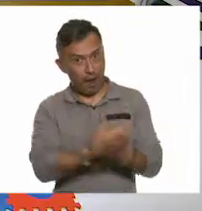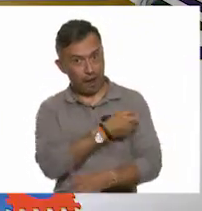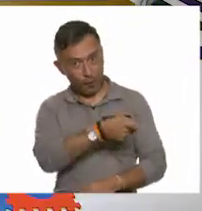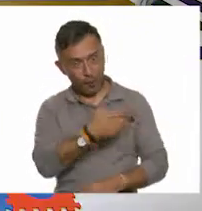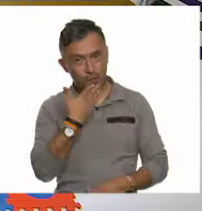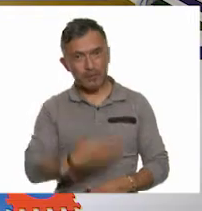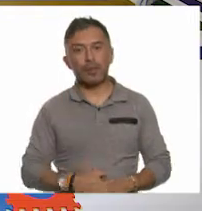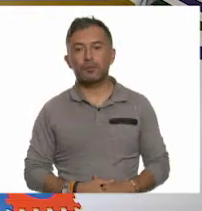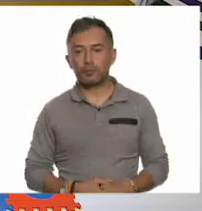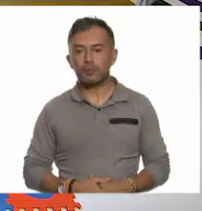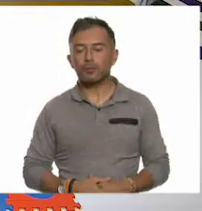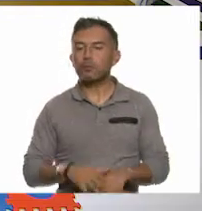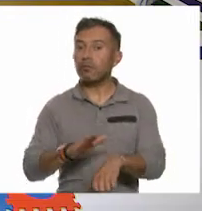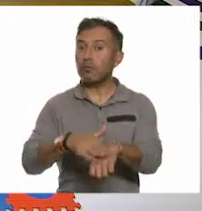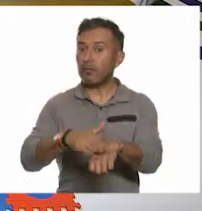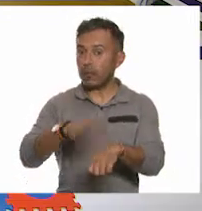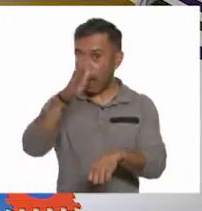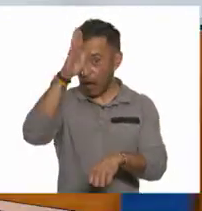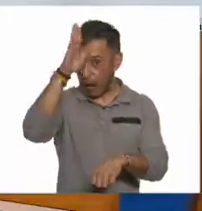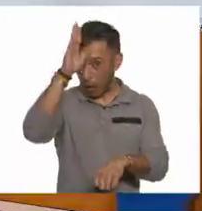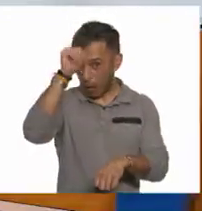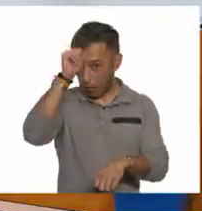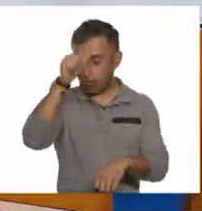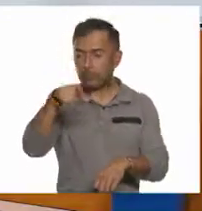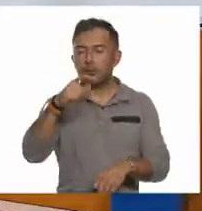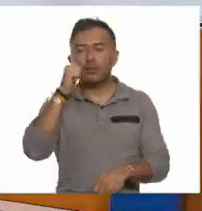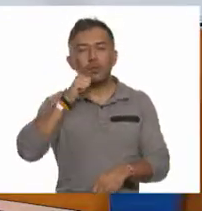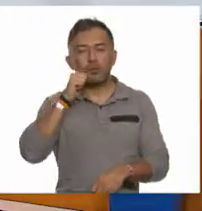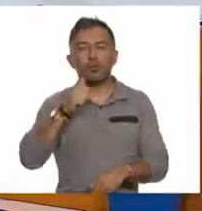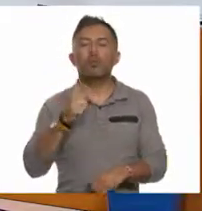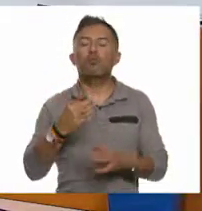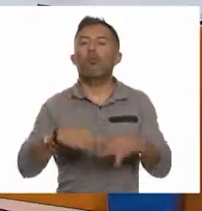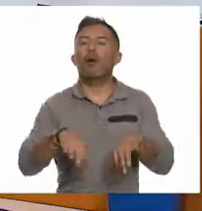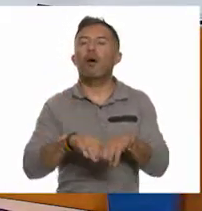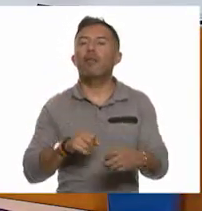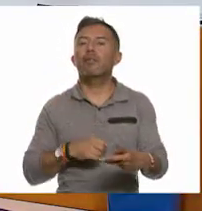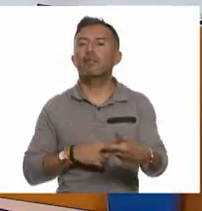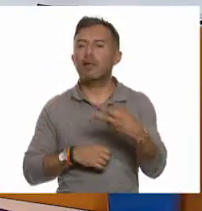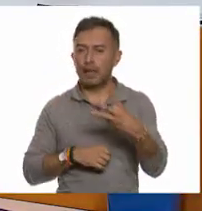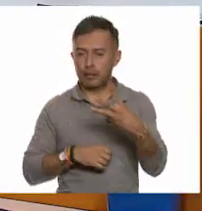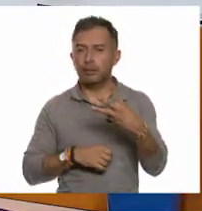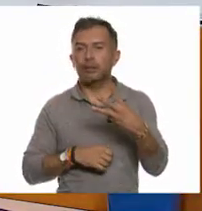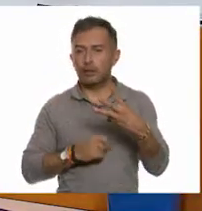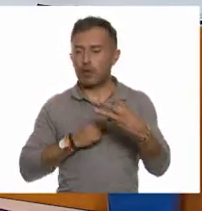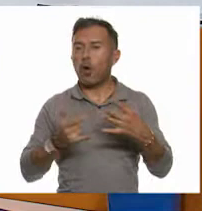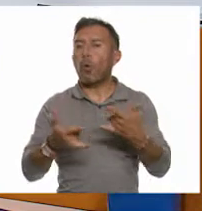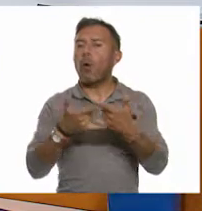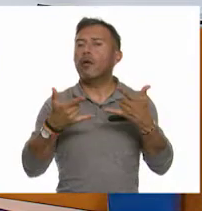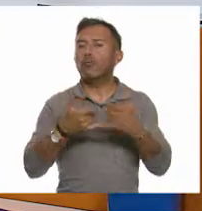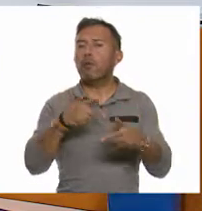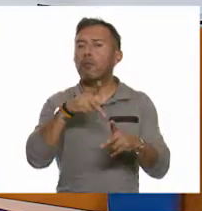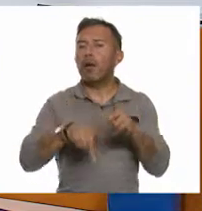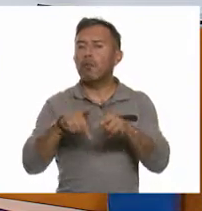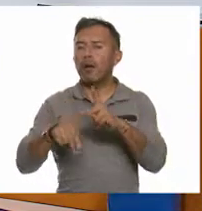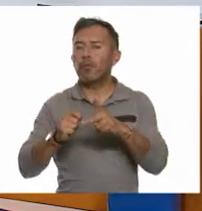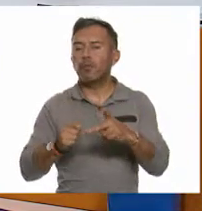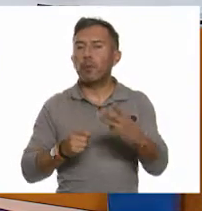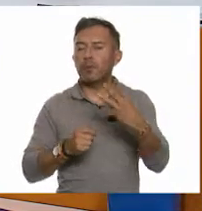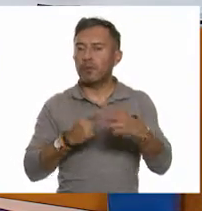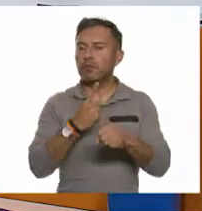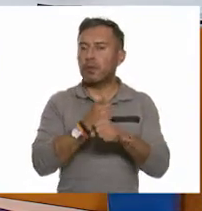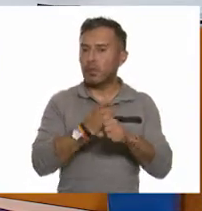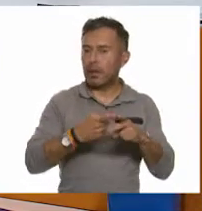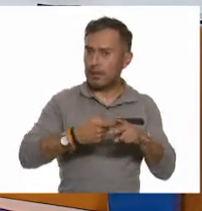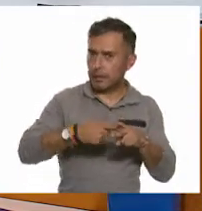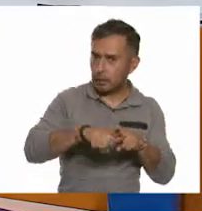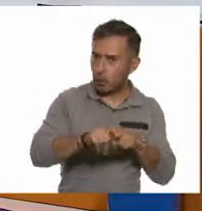Muy bien. Recuerden que tenemos solamente 3 elementos o partes en las que se divide el cuento. Ujú. Un inicio o